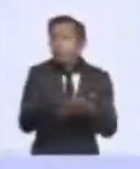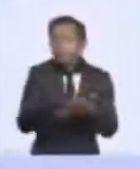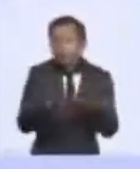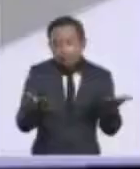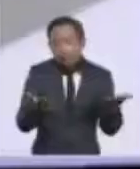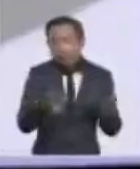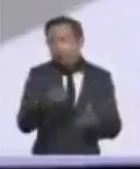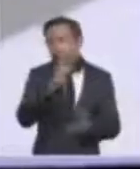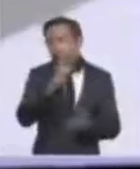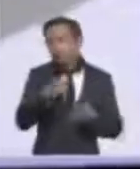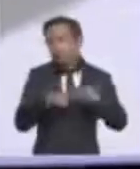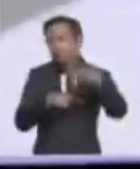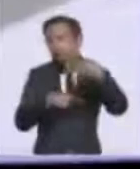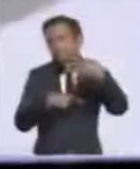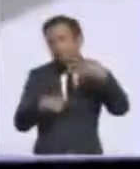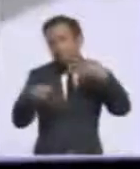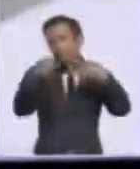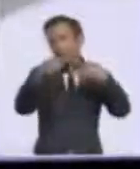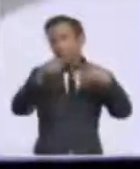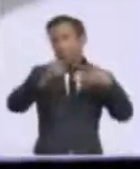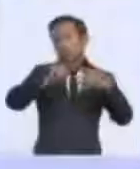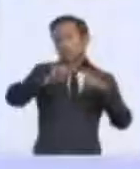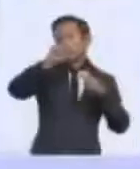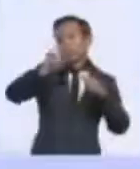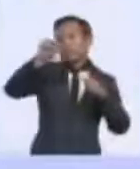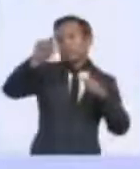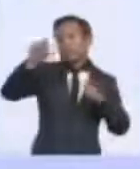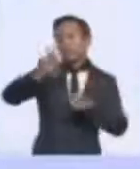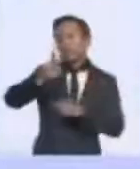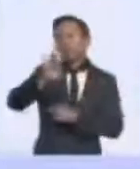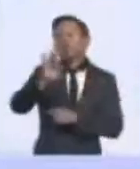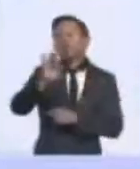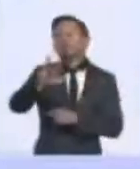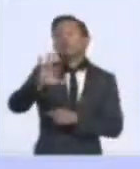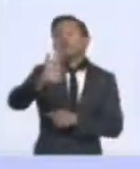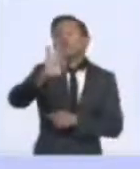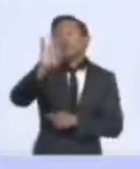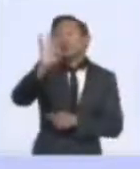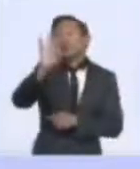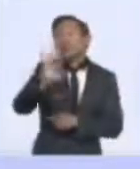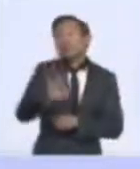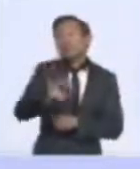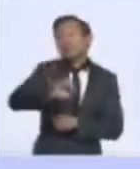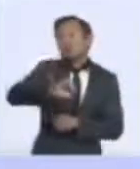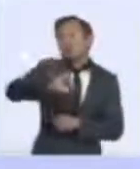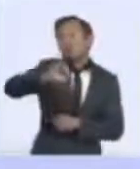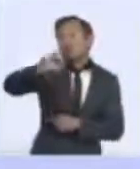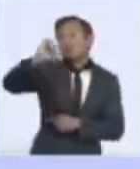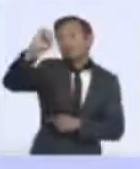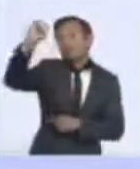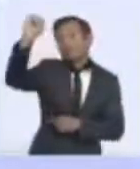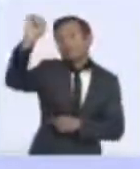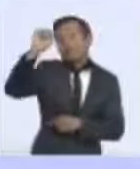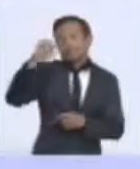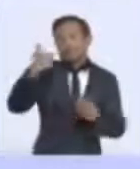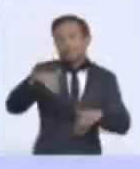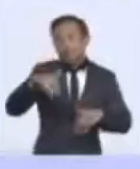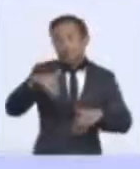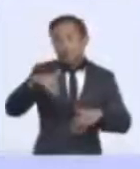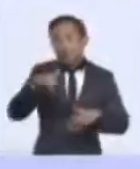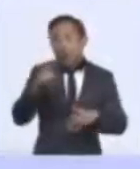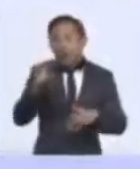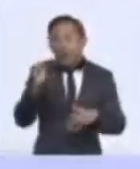48%. Ivonne tenía 42, sí, le gané. Tiene que pasar algo terrible y yo creo que este debate lo vamos a